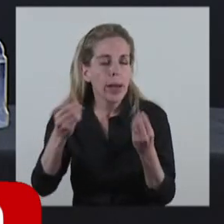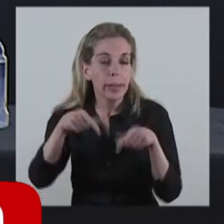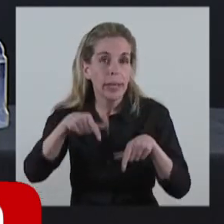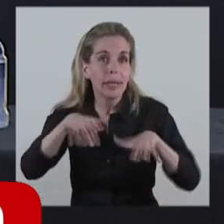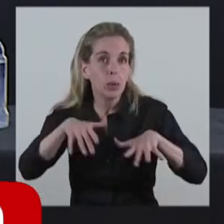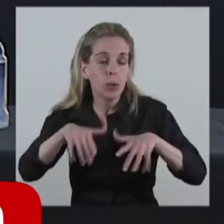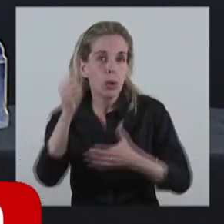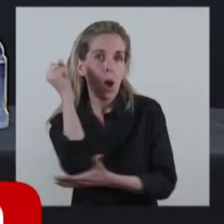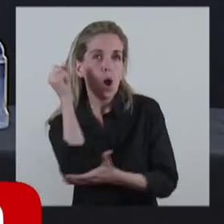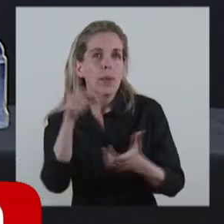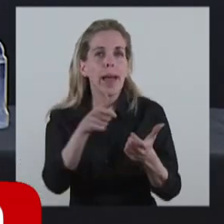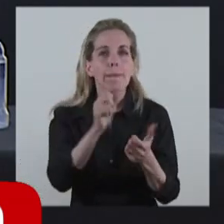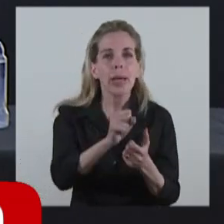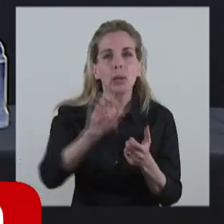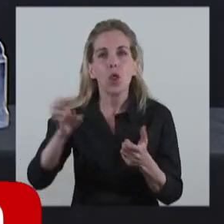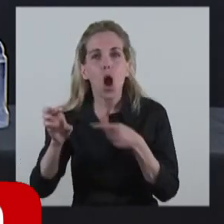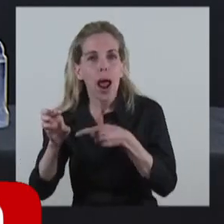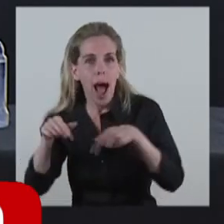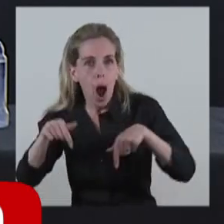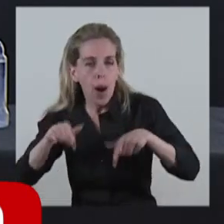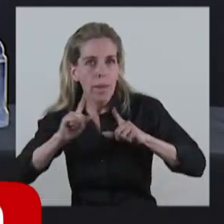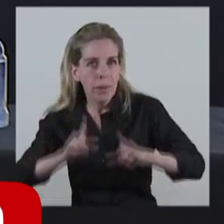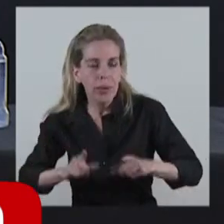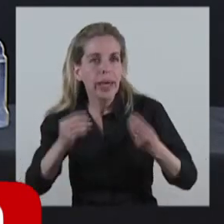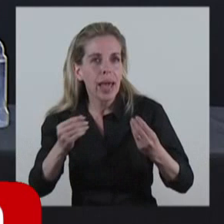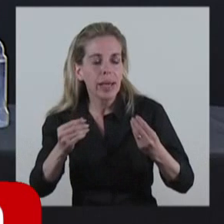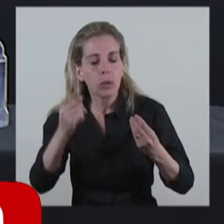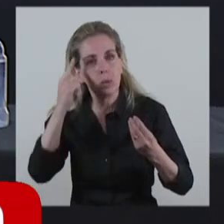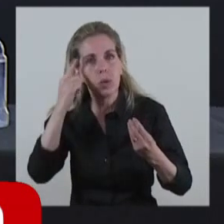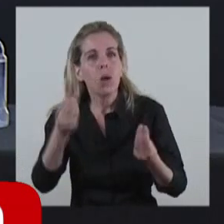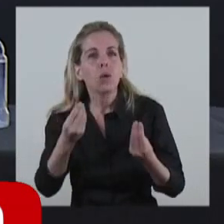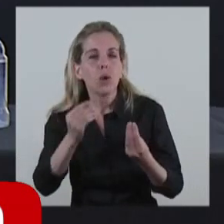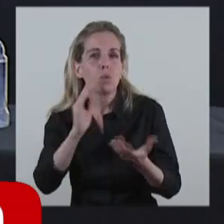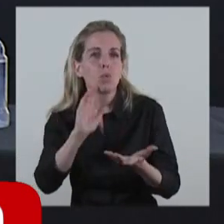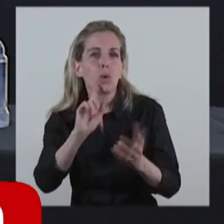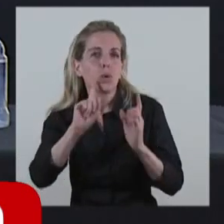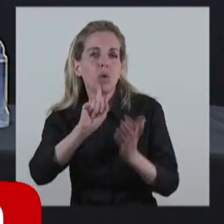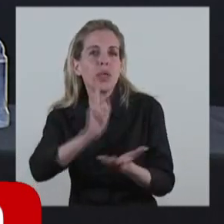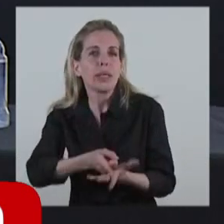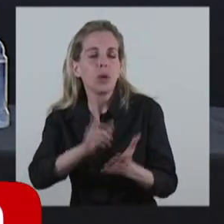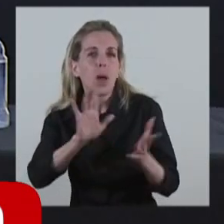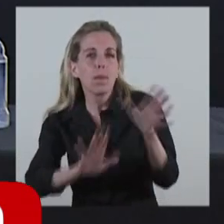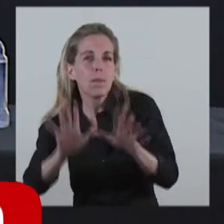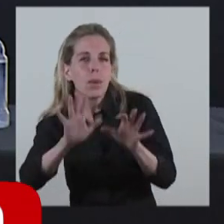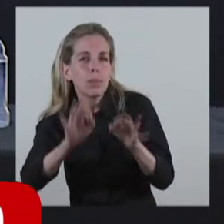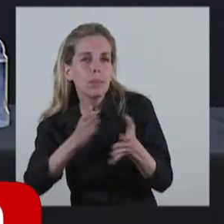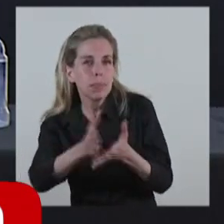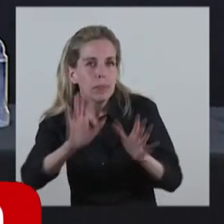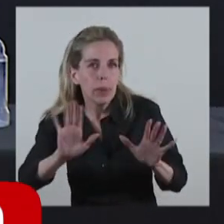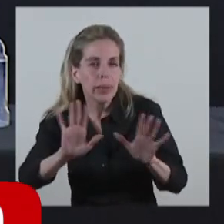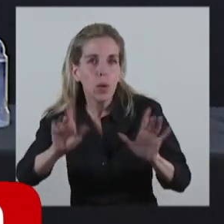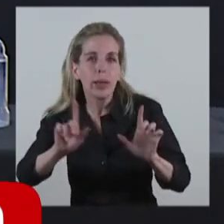actuales constituyen medidas que no son estructurales, que no es